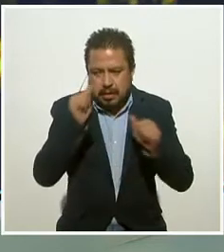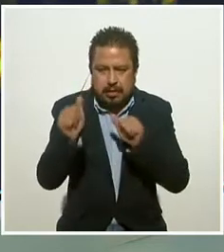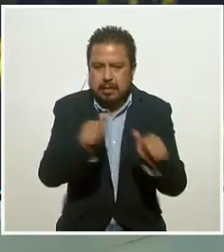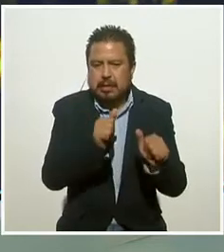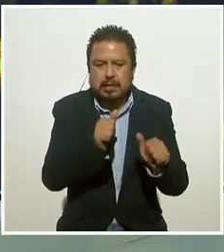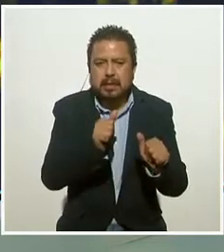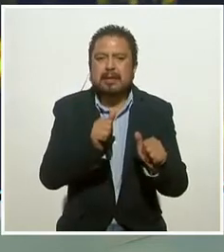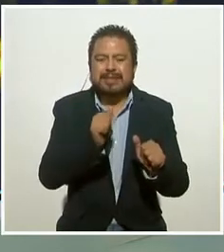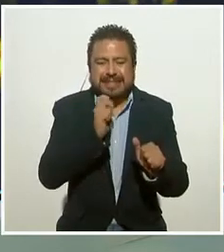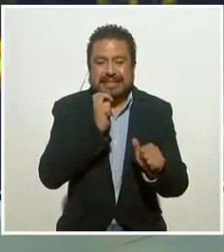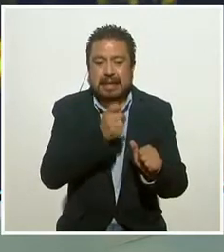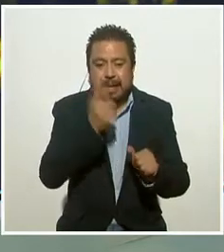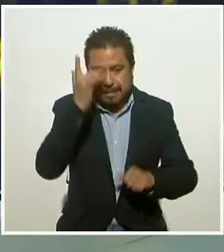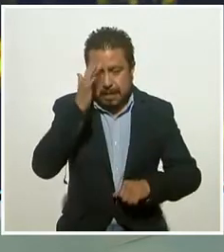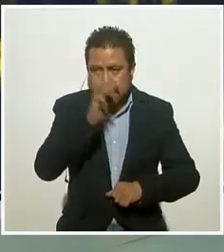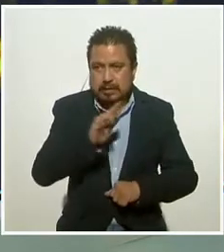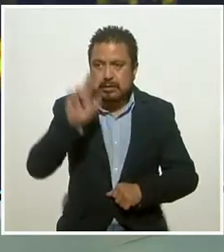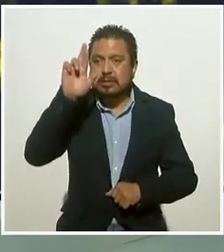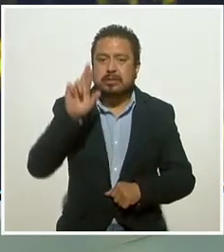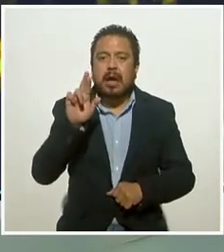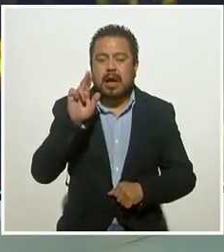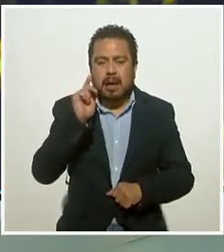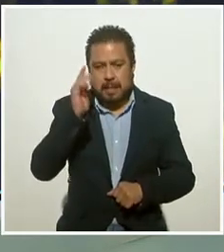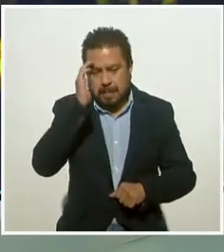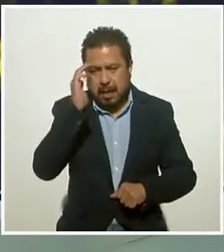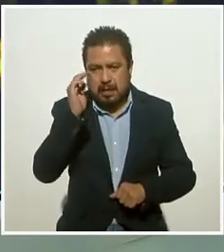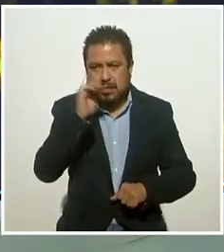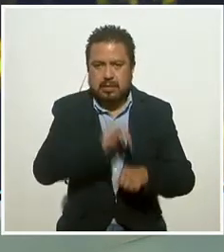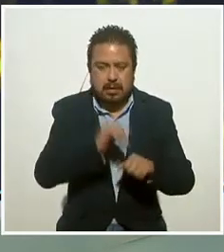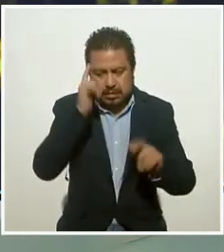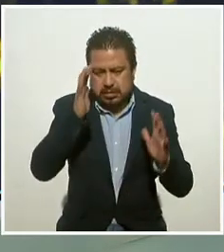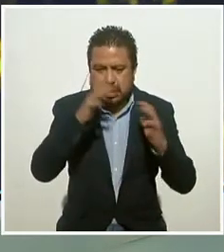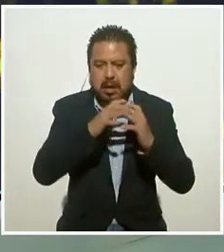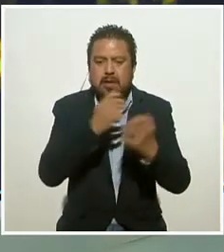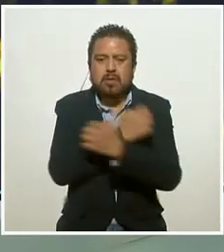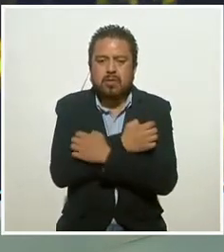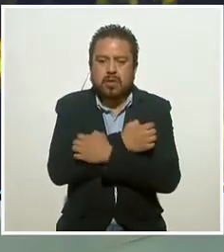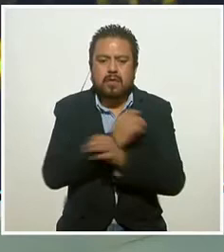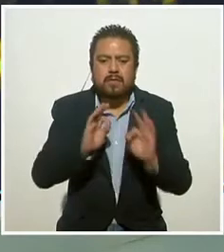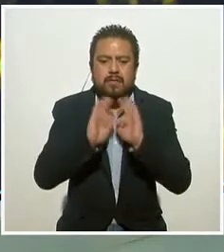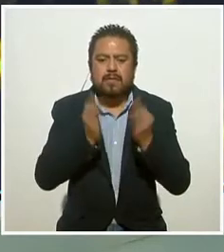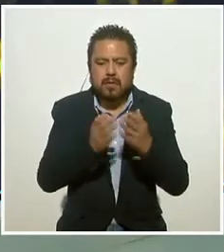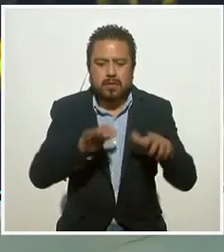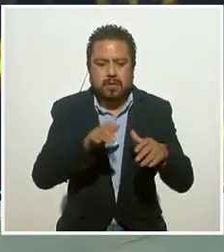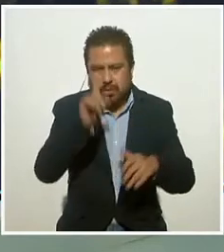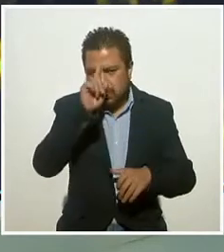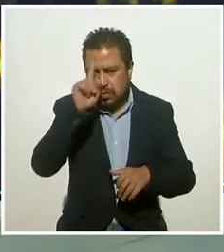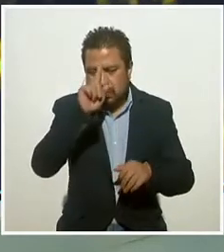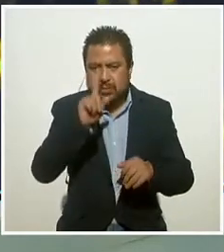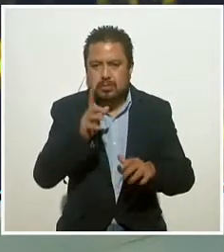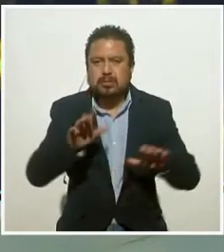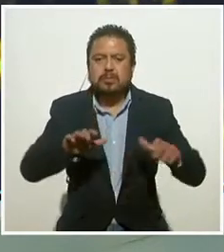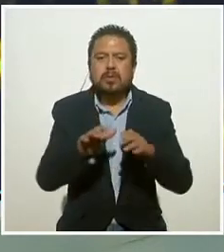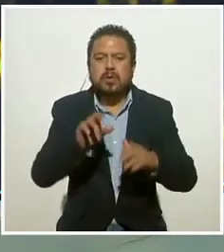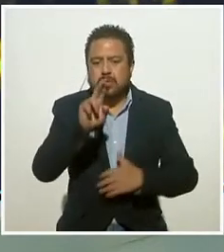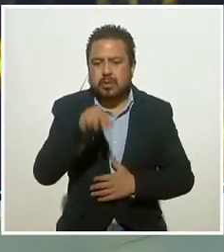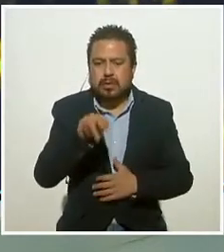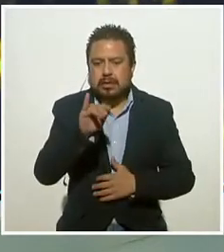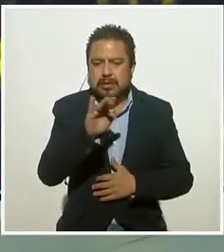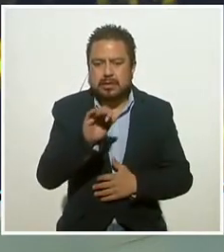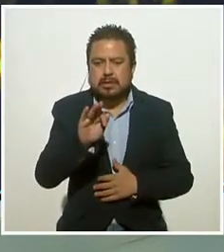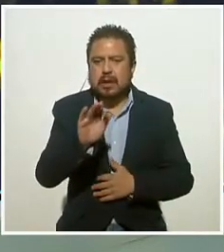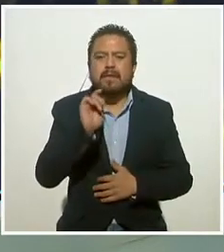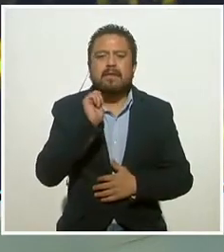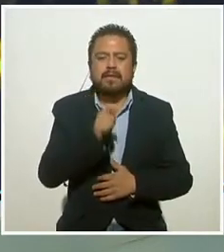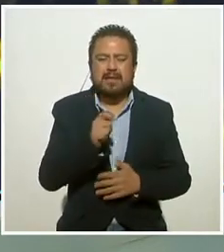Atentamente. Tiene una maestría en mente, cerebro y educación. Forma parte del Consejo Consultor de UNICEF y Mahatma